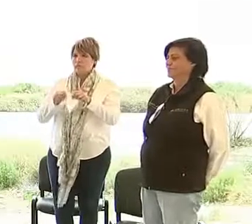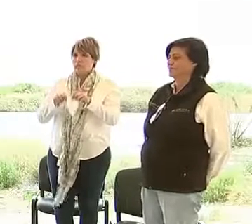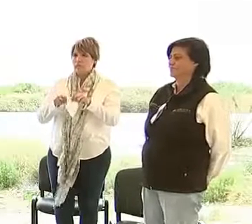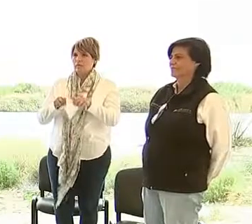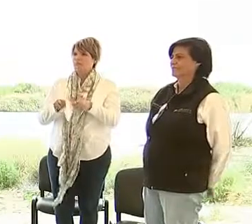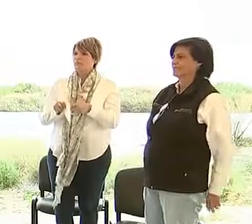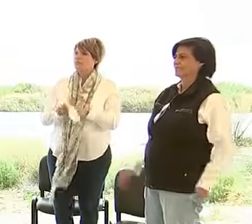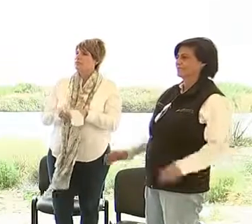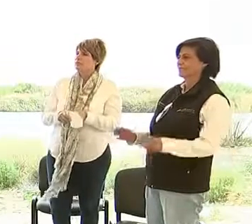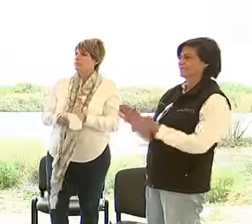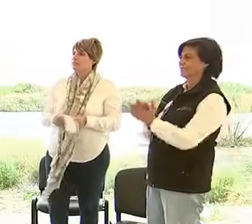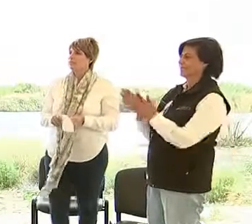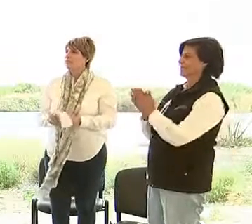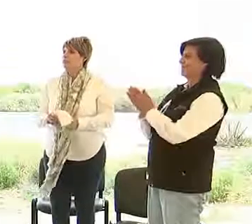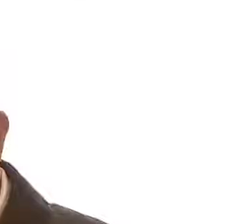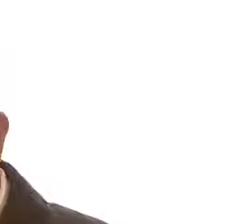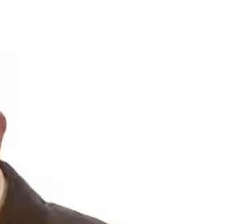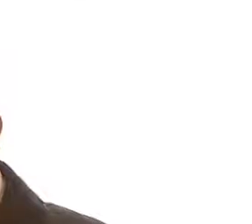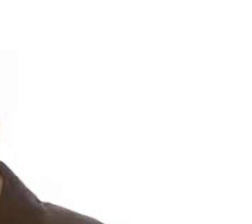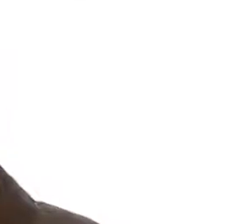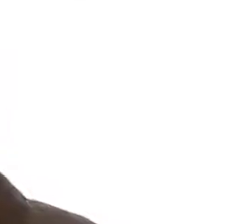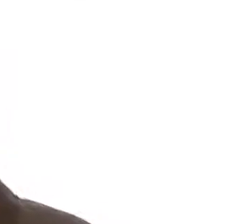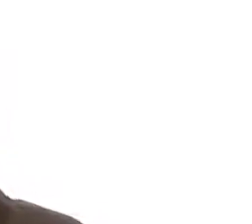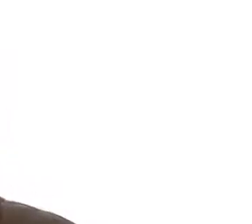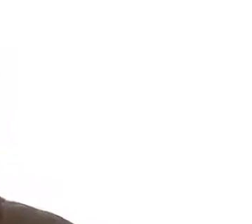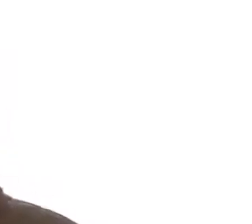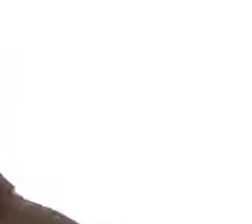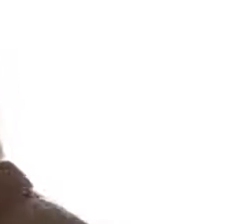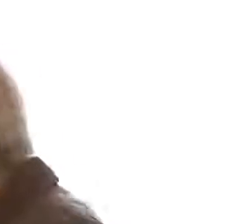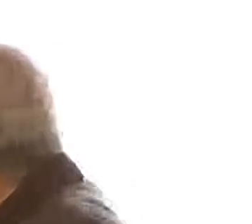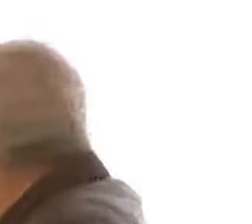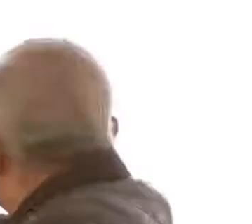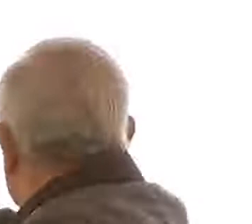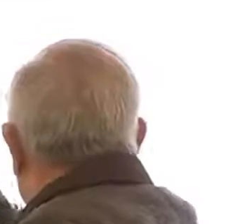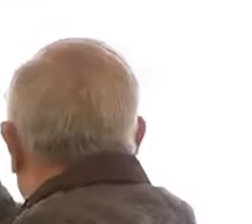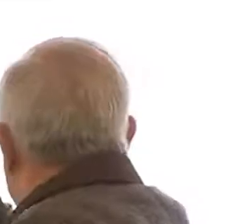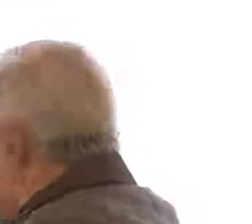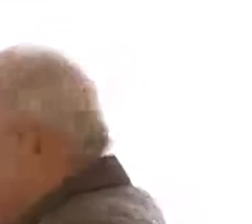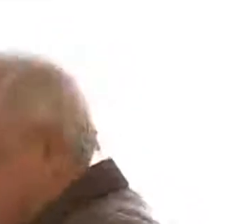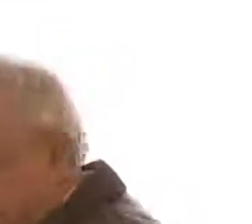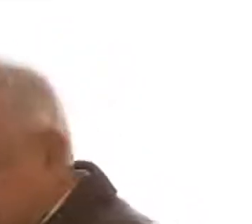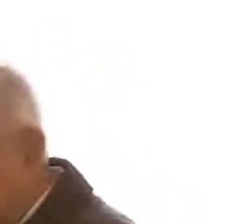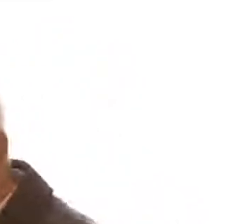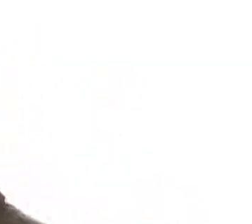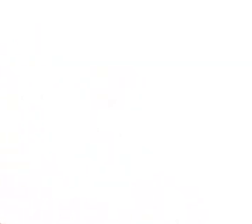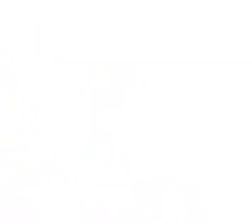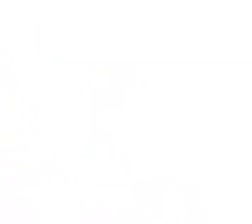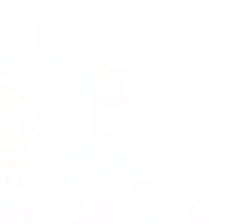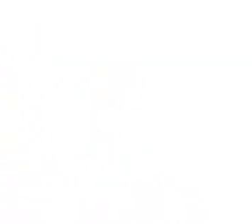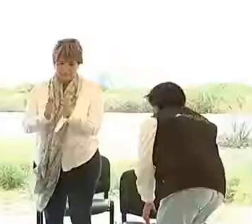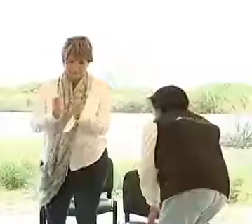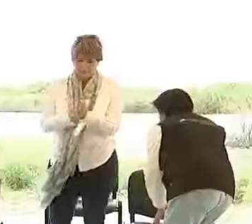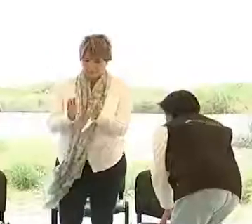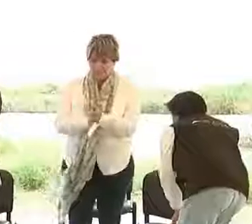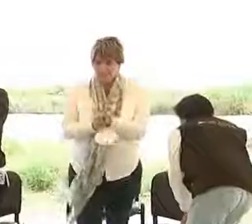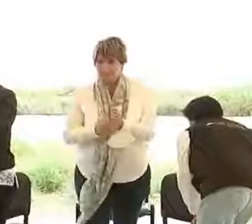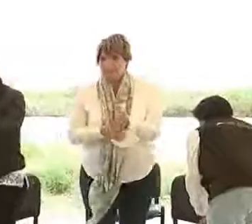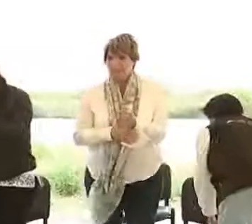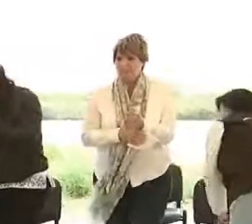Andrés Manuel López Obrador. Agradecemos a ustedes su amable asistencia, deseándoles que tengan un excelente día. Gracias.